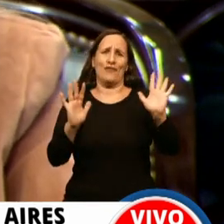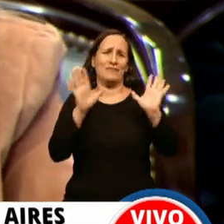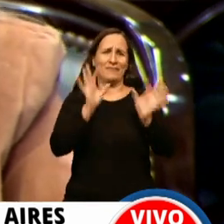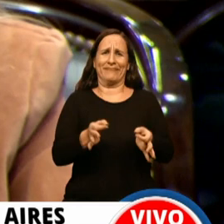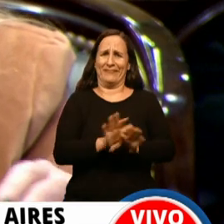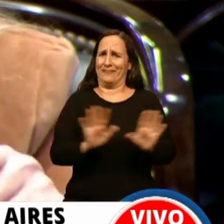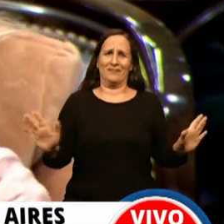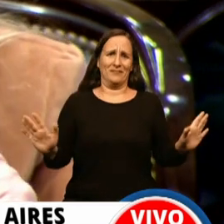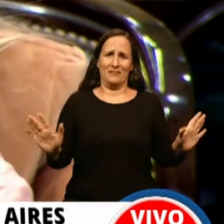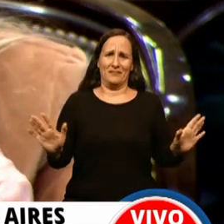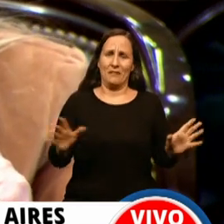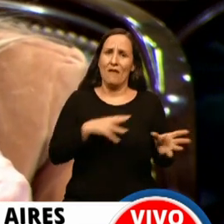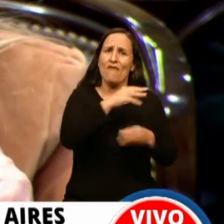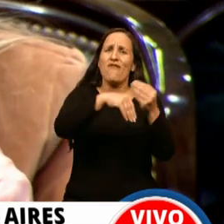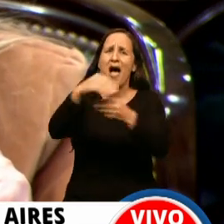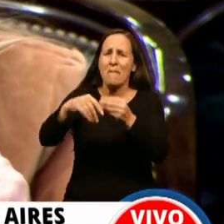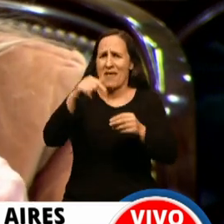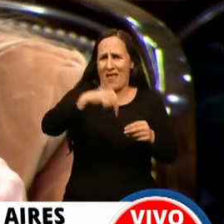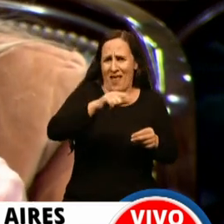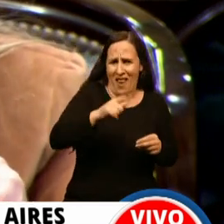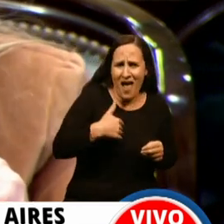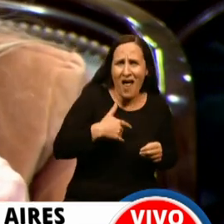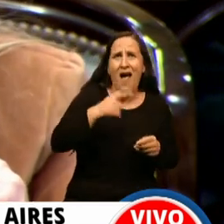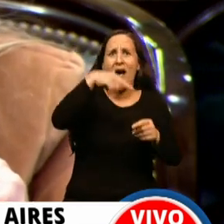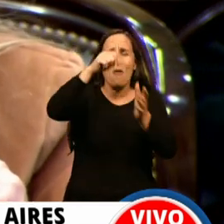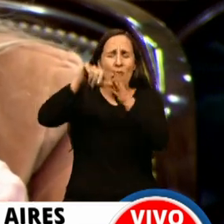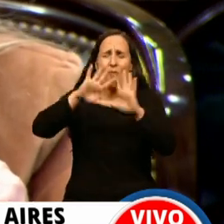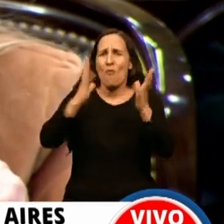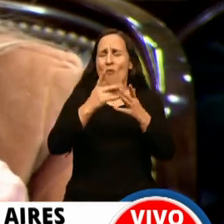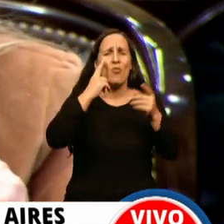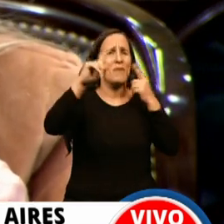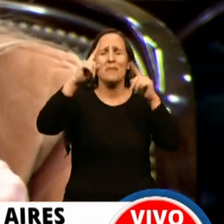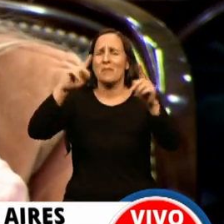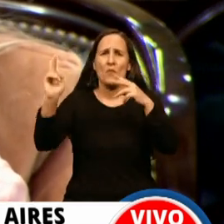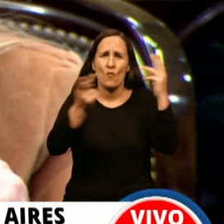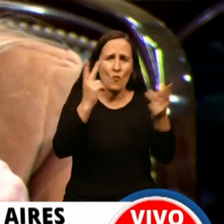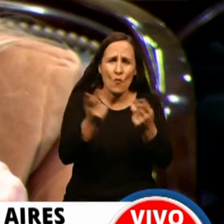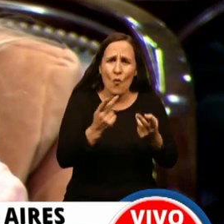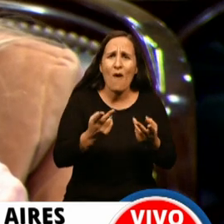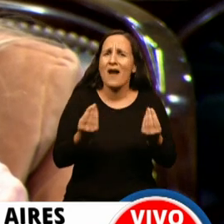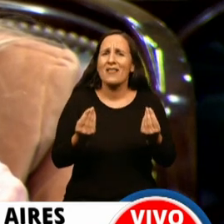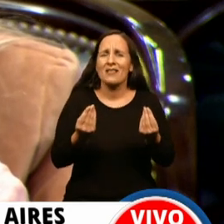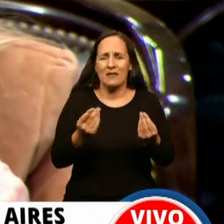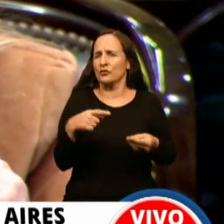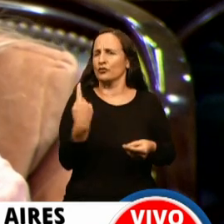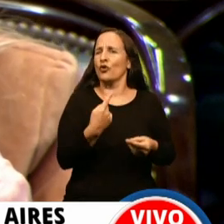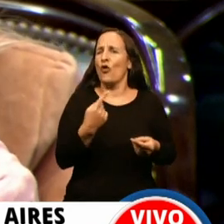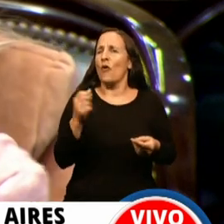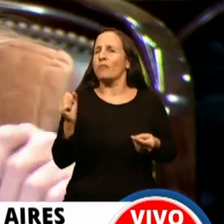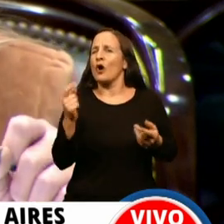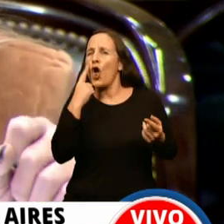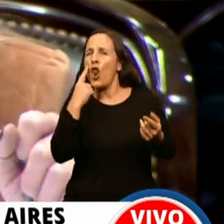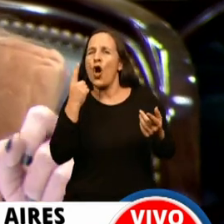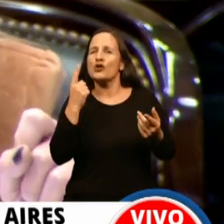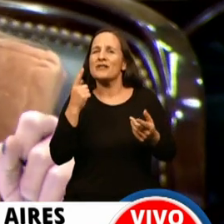cada familia aquí en el mundo miles de muertos todos conocemos hoy hemos perdido